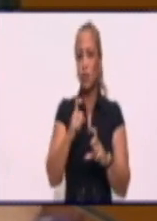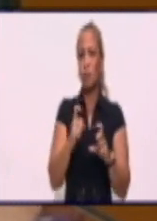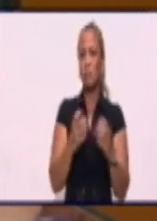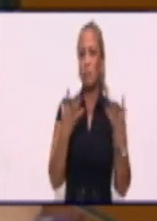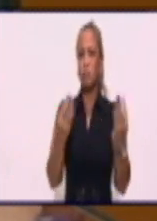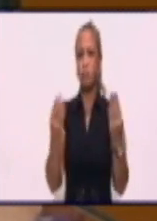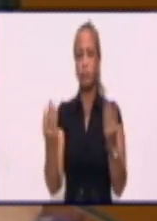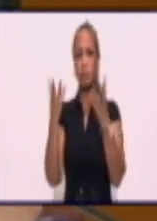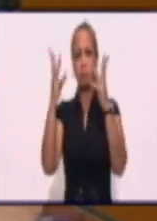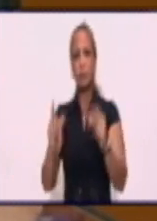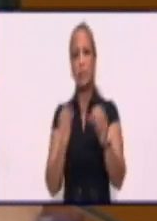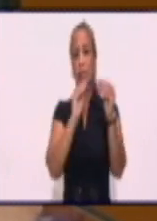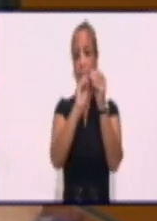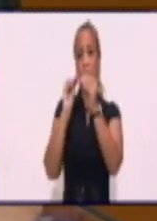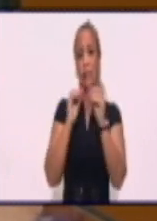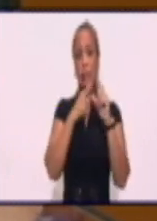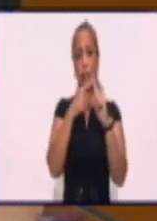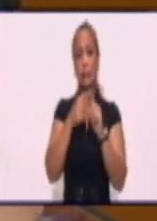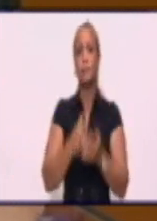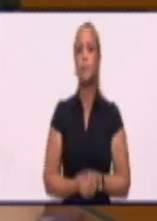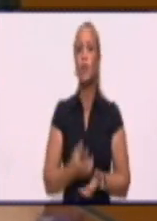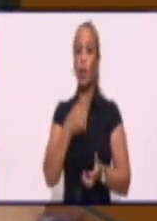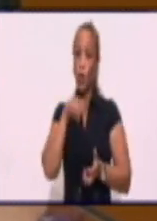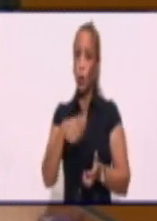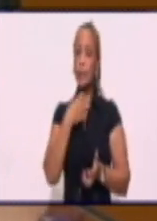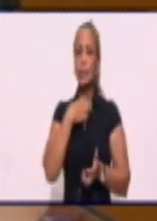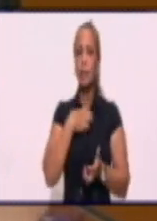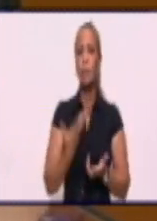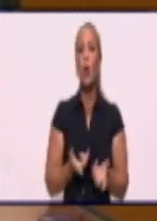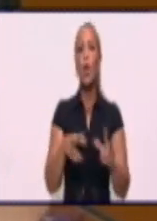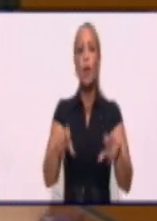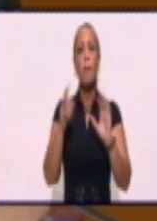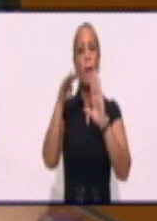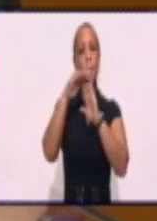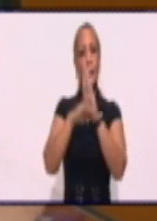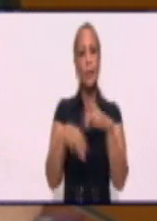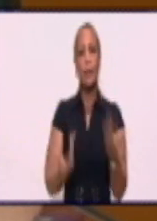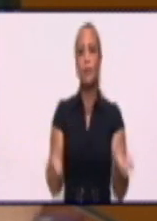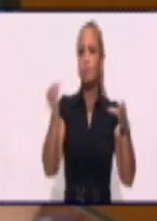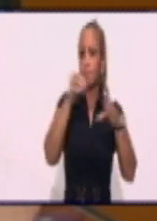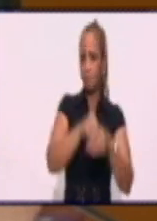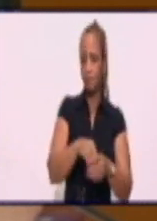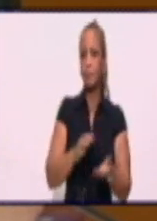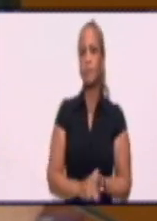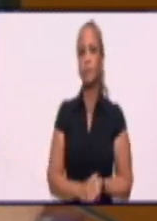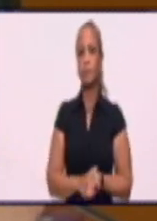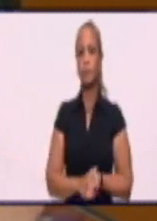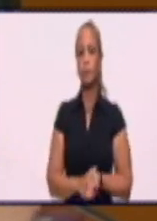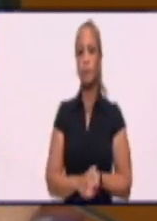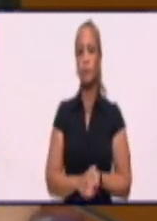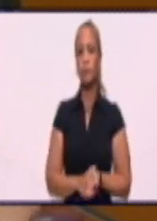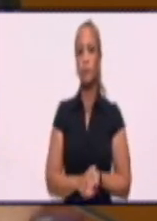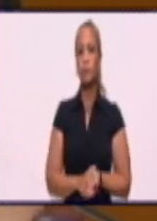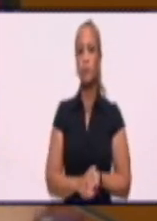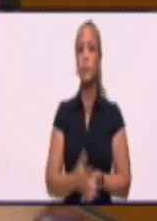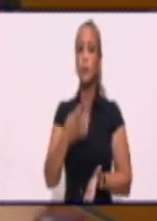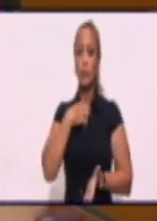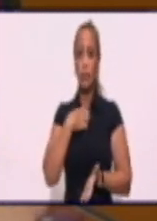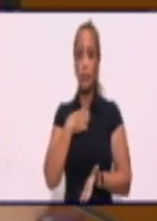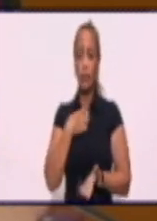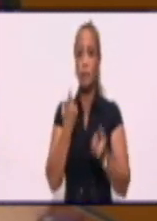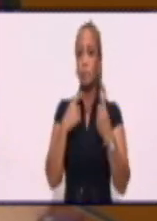real que hoy afrontamos. Y con los nuevos protocolos que se implementaron, que tiene un gran peso